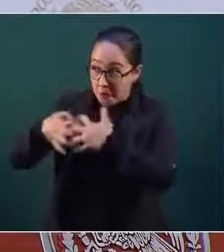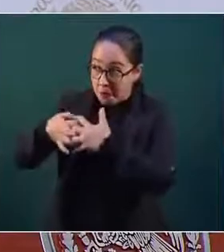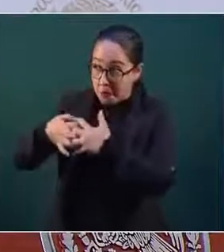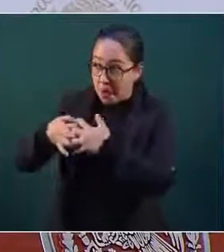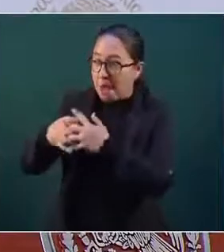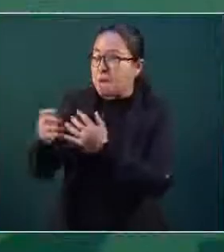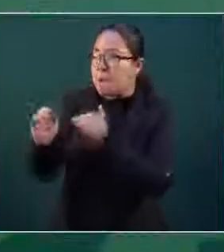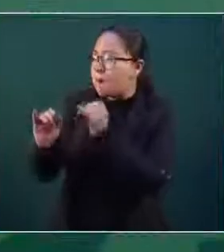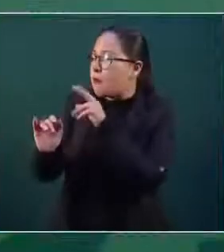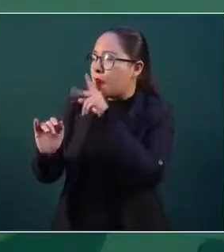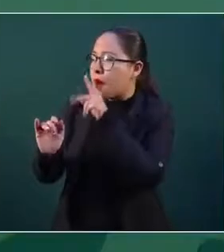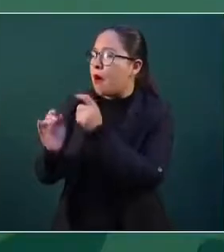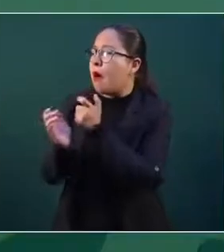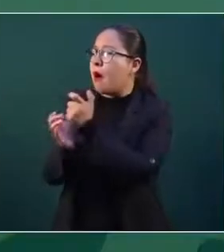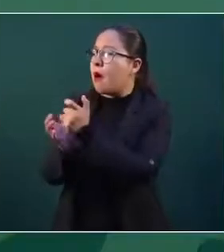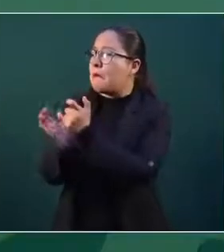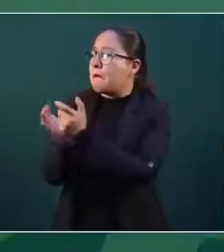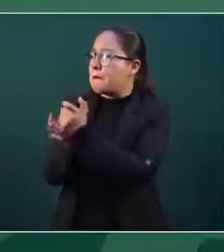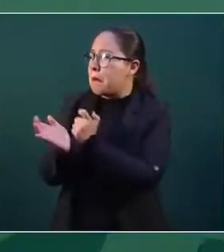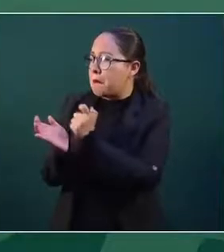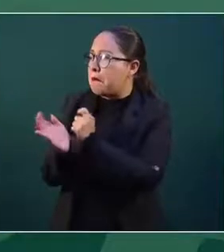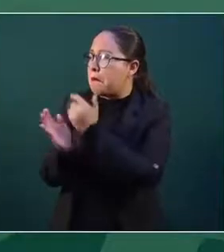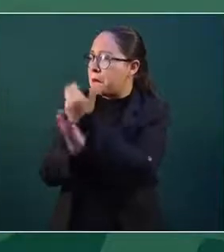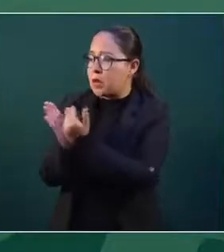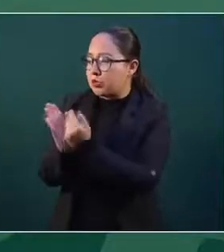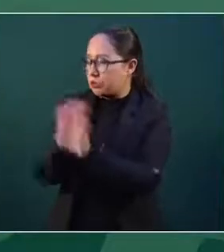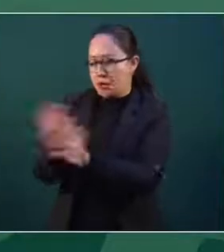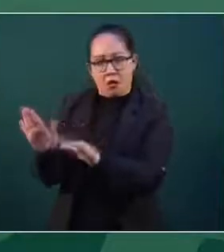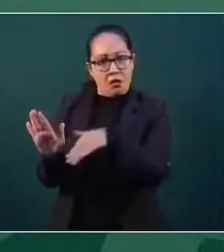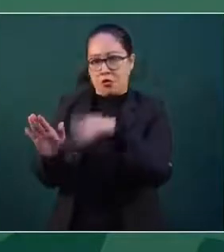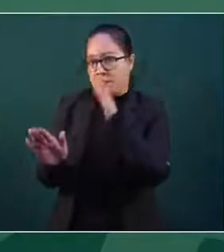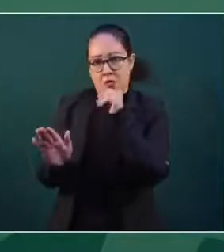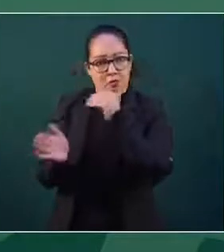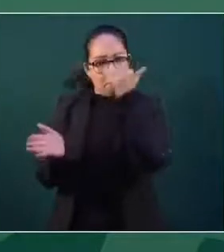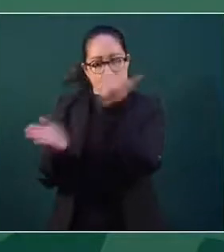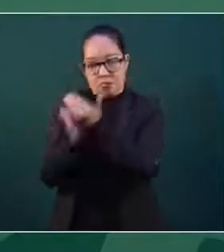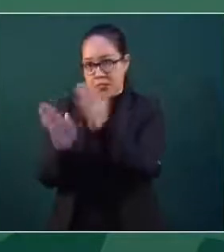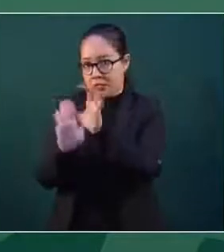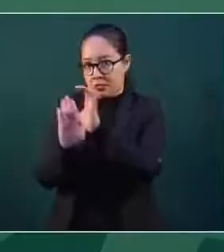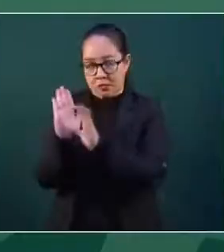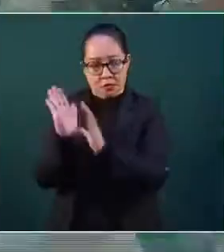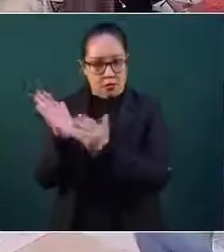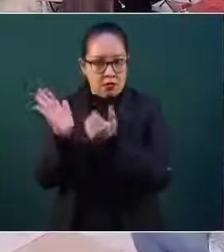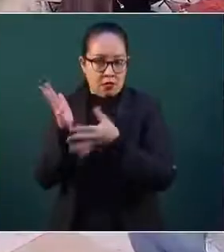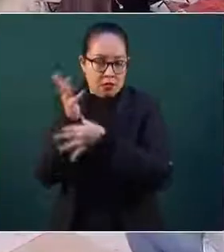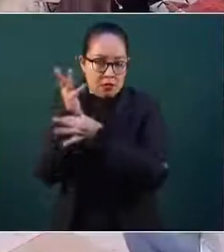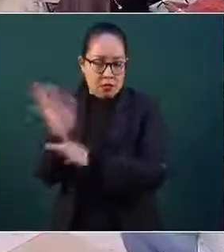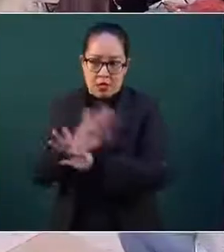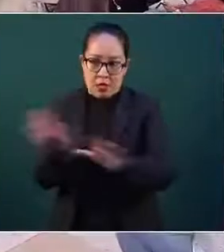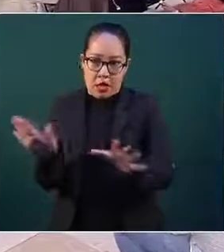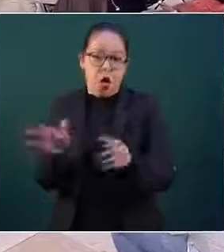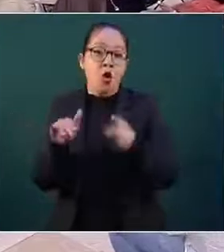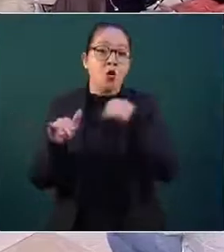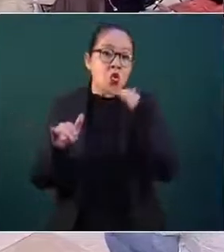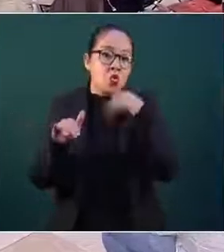está en la Constitución. Ya está en la Constitución de que la corrupción es delito